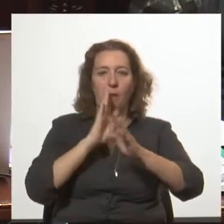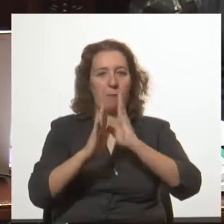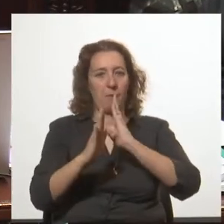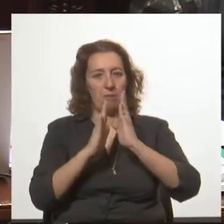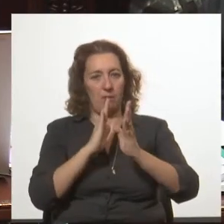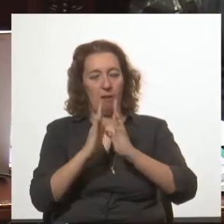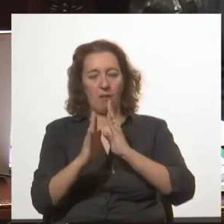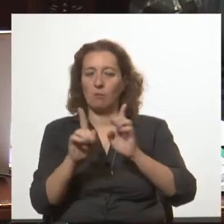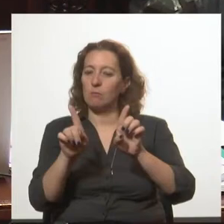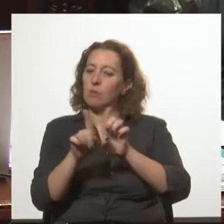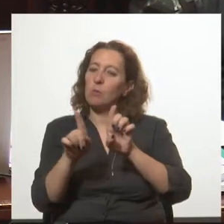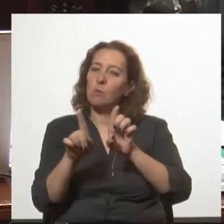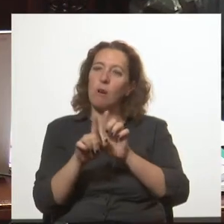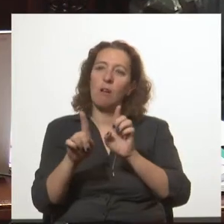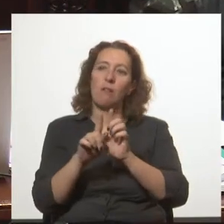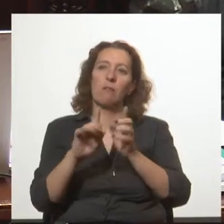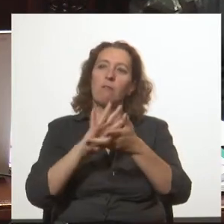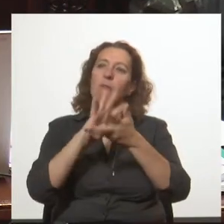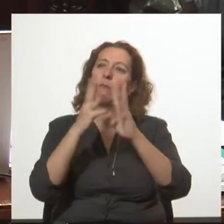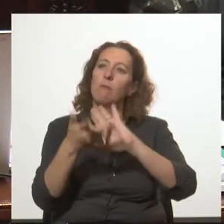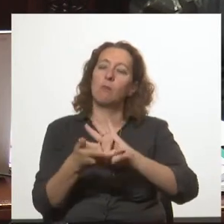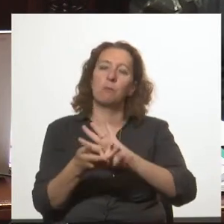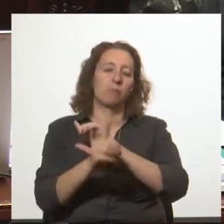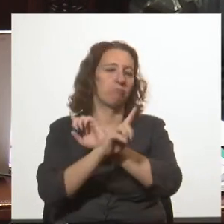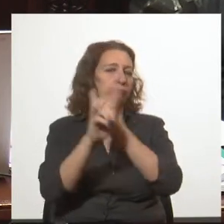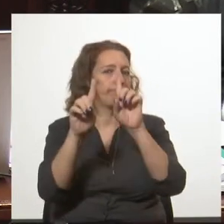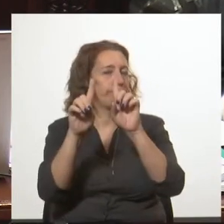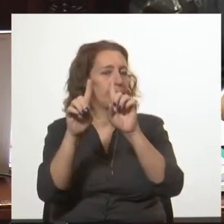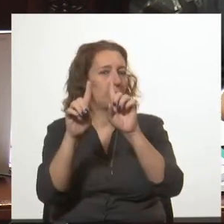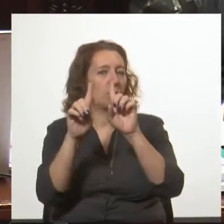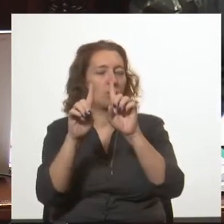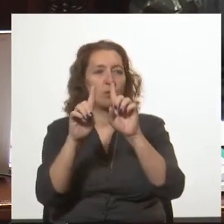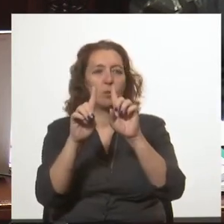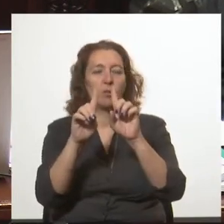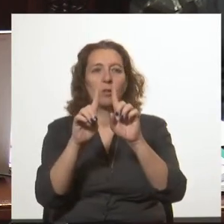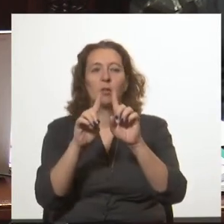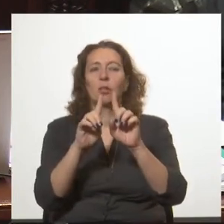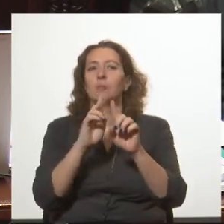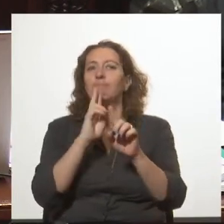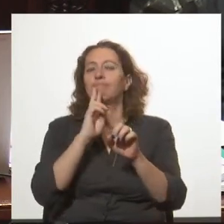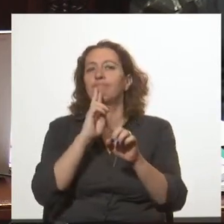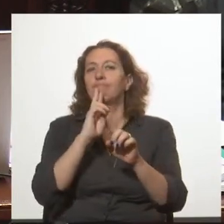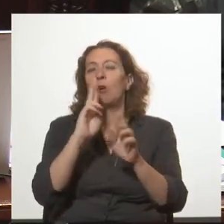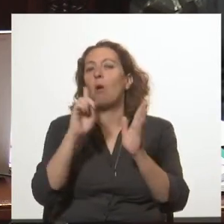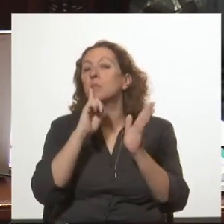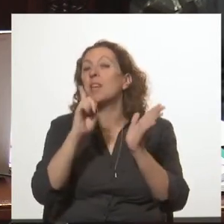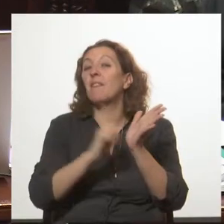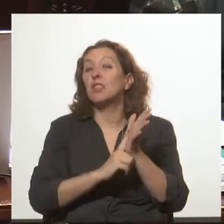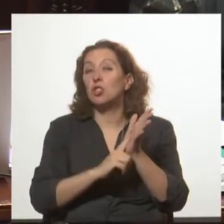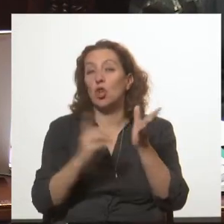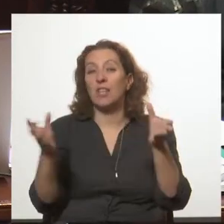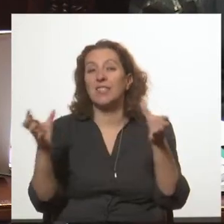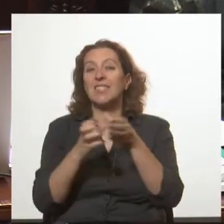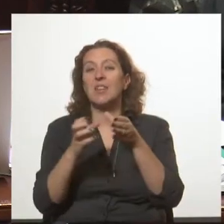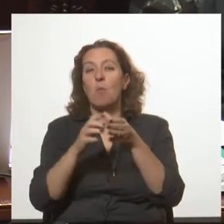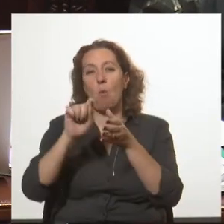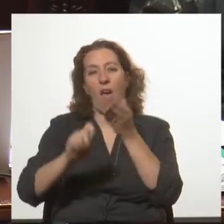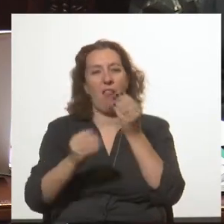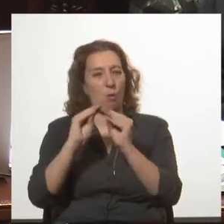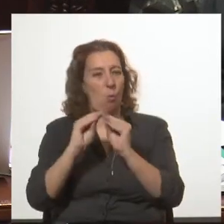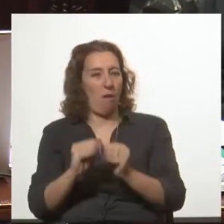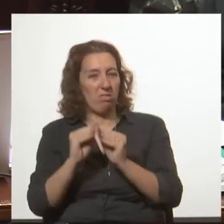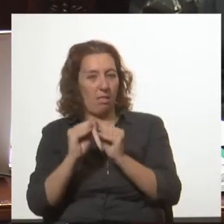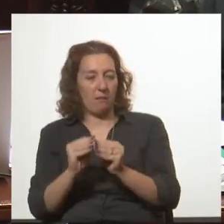de la misma manera en que no se hizo lugar a las reiteradas observaciones del tribunal de cuentas-